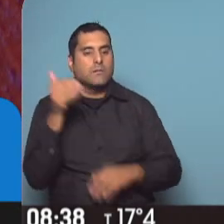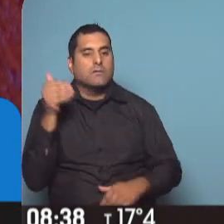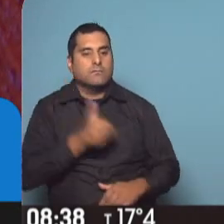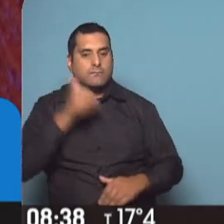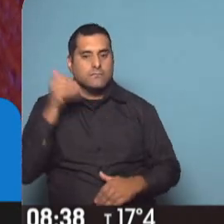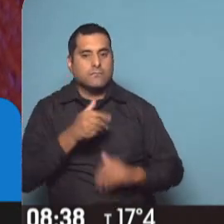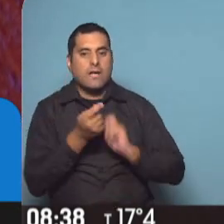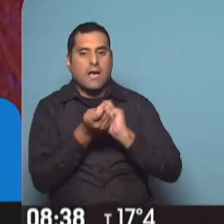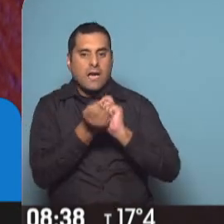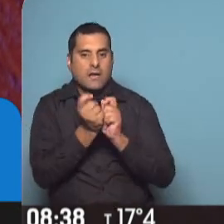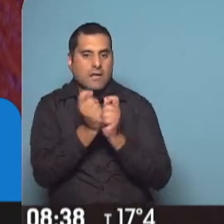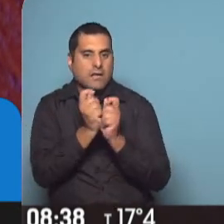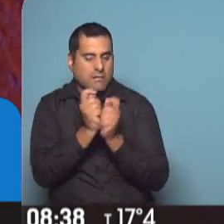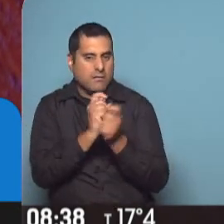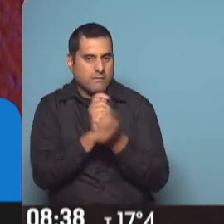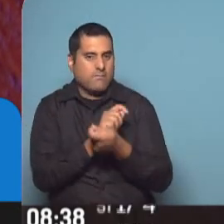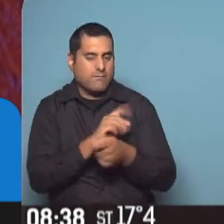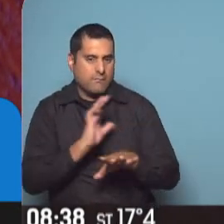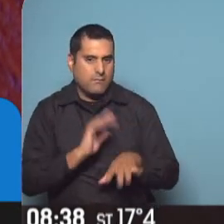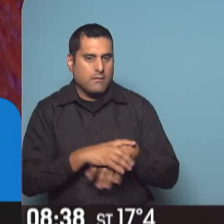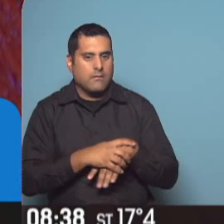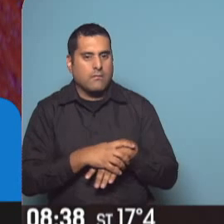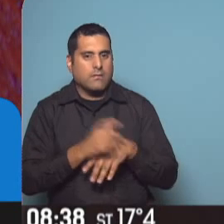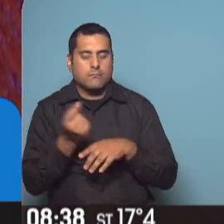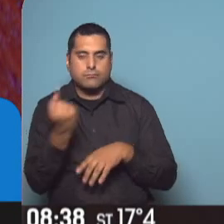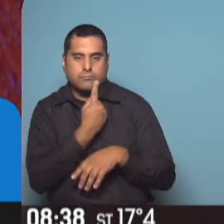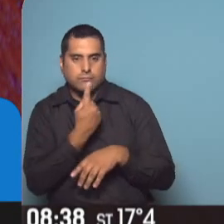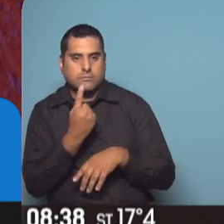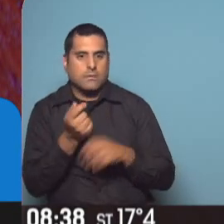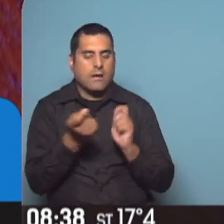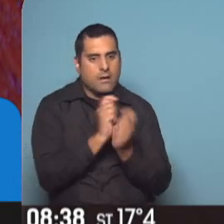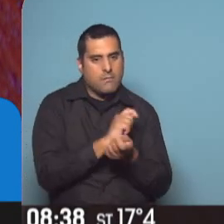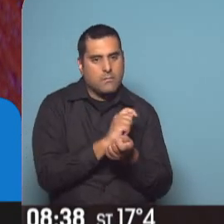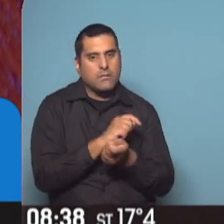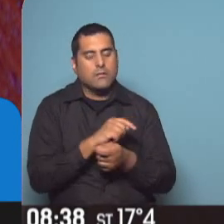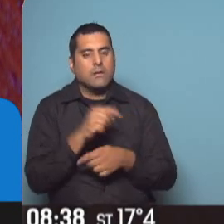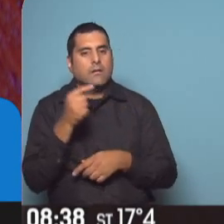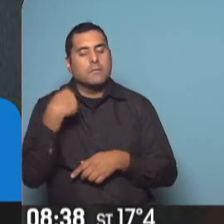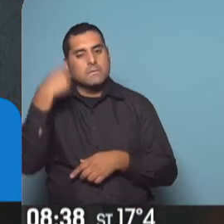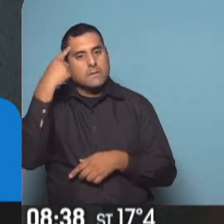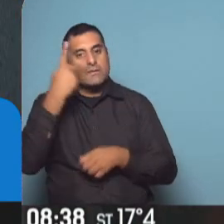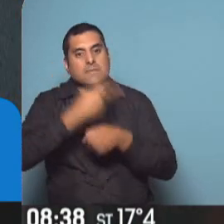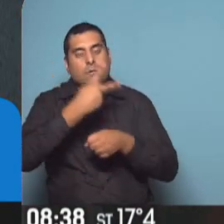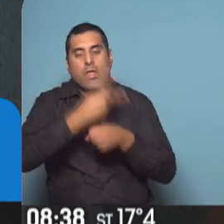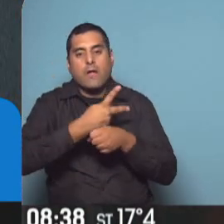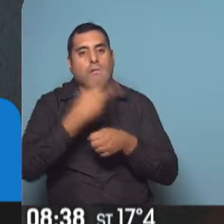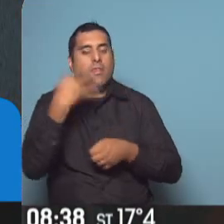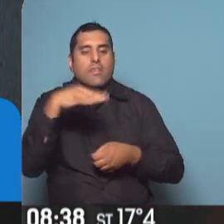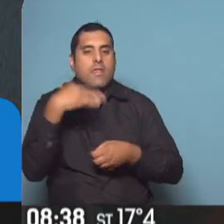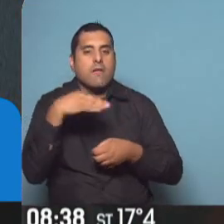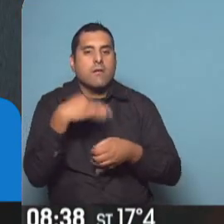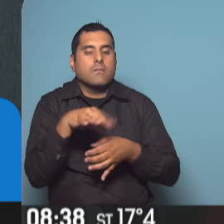entonces tenemos que tener mucha más vinculación tener mayor cantidad del secundario tiene que tener una lógica de